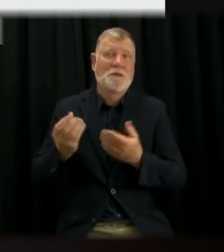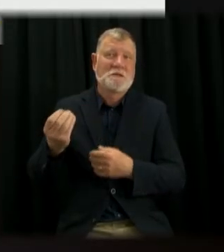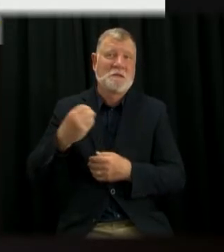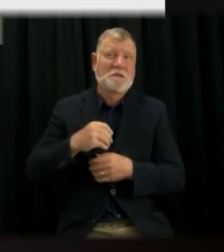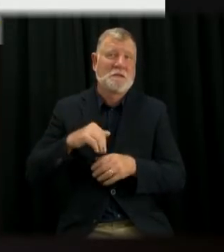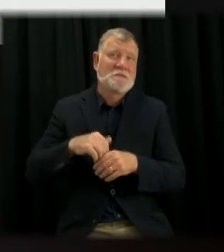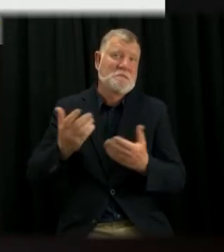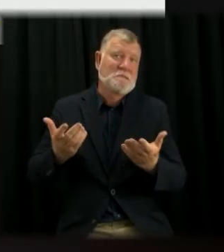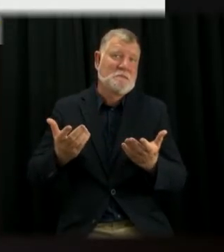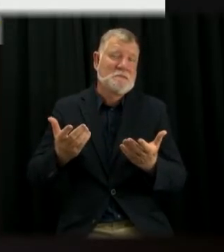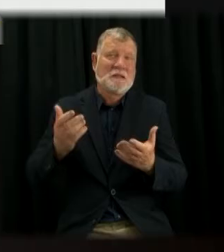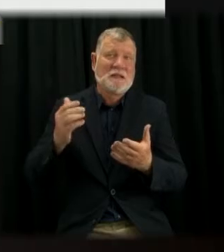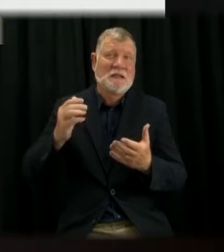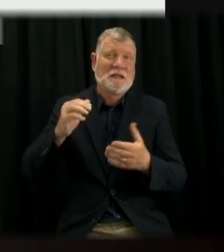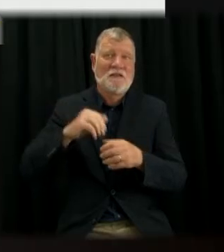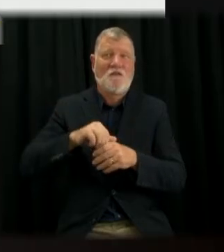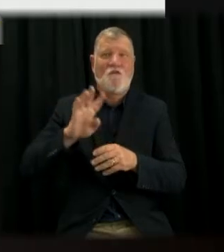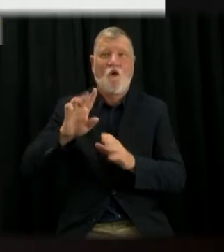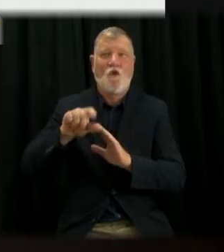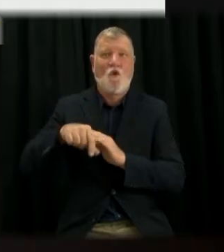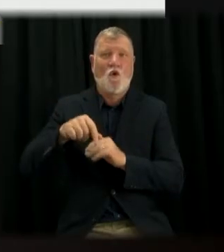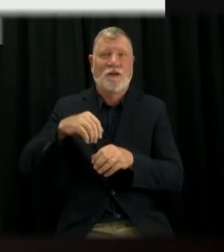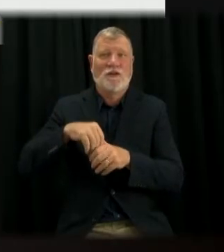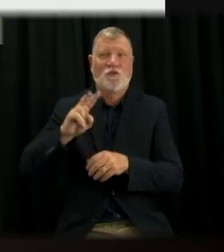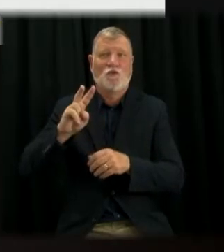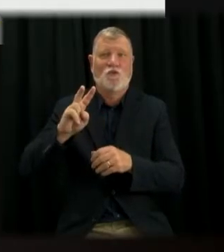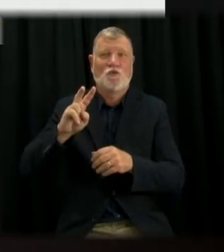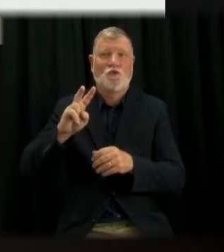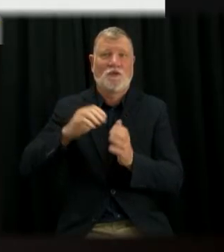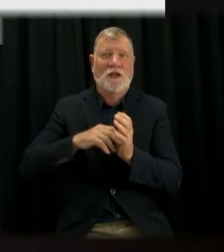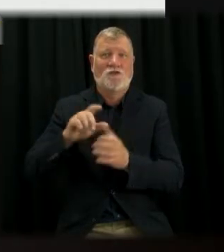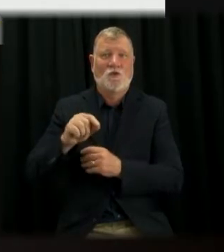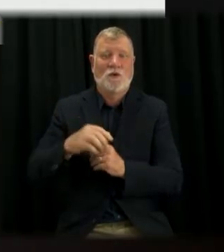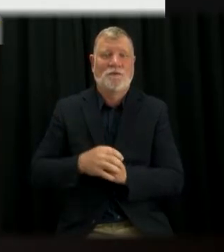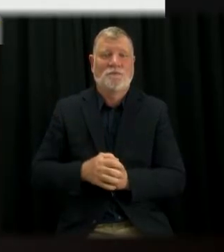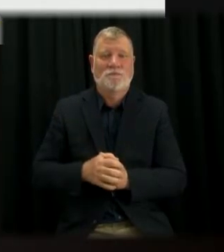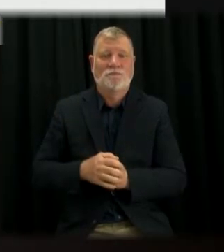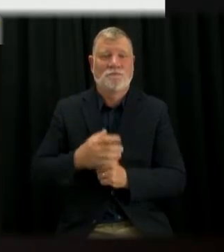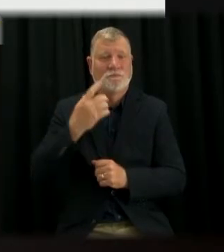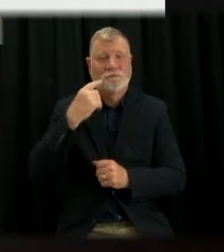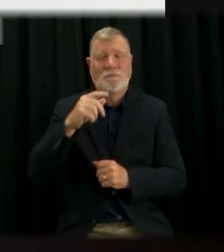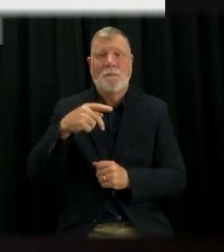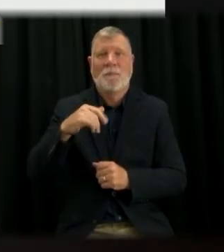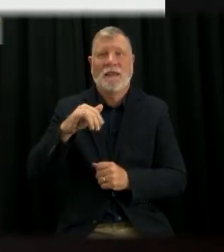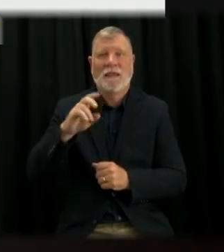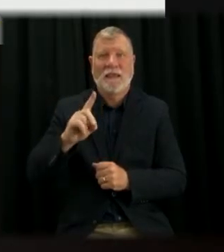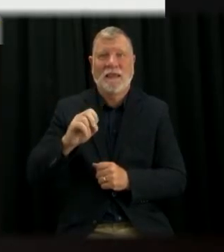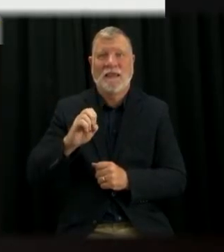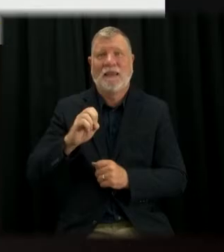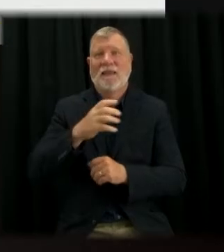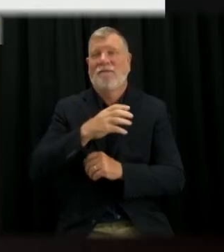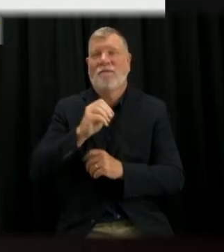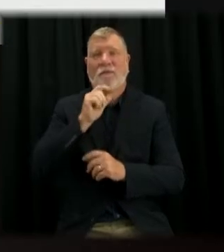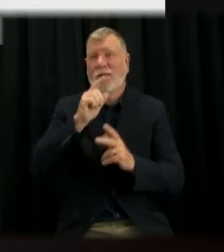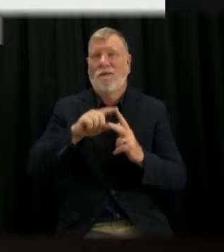ocurrir en el cuarto trimestre del 2020, departamento